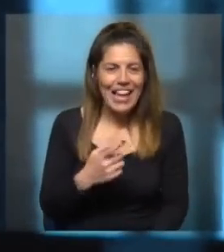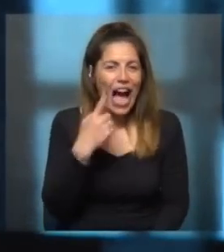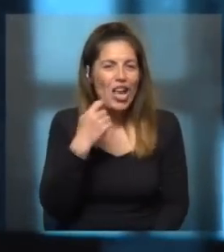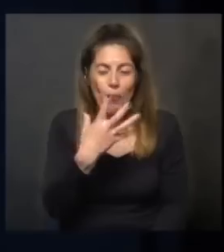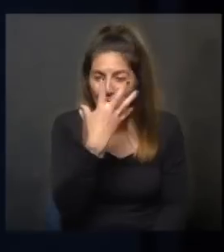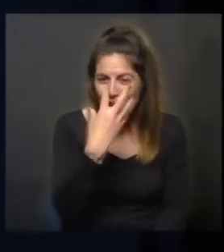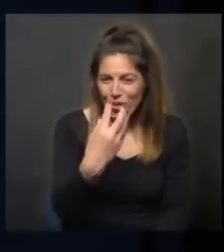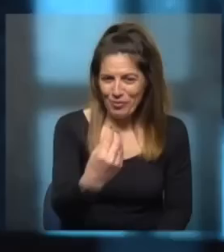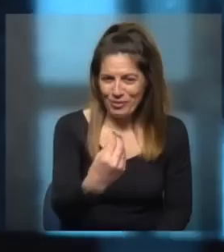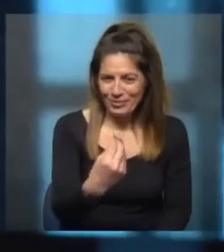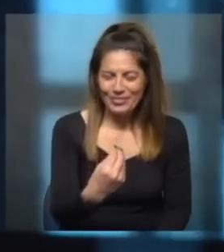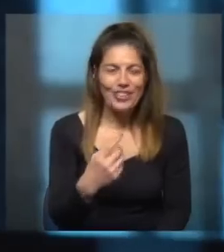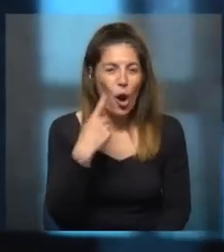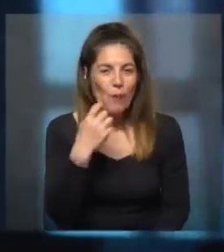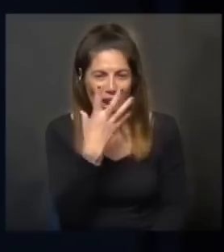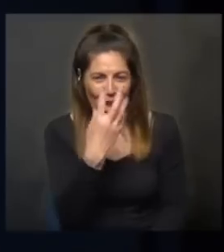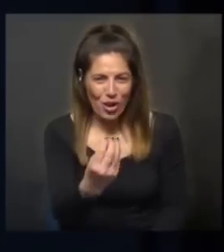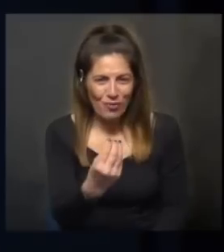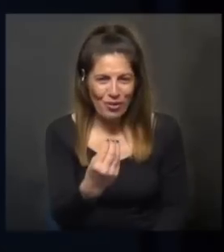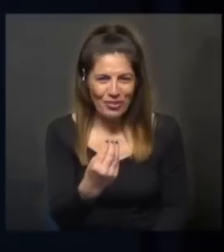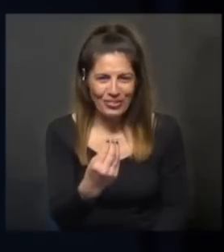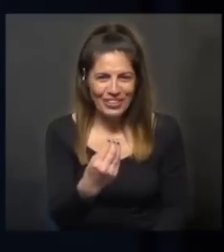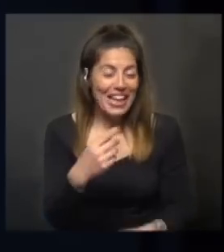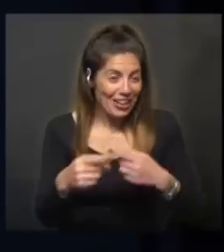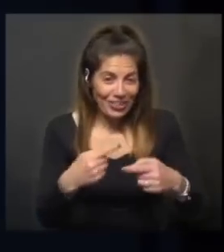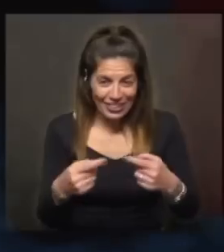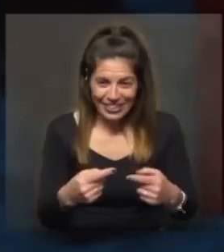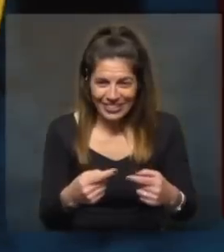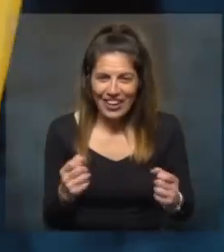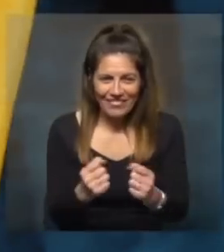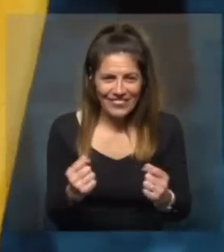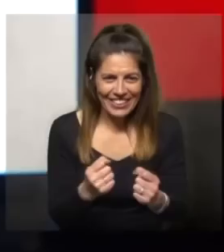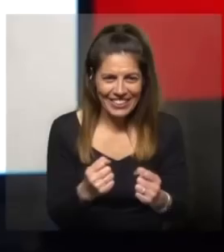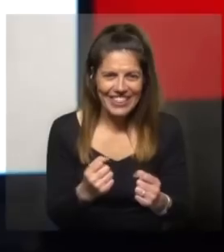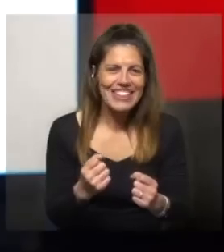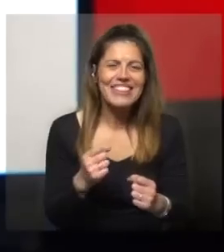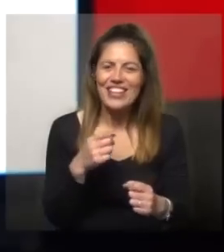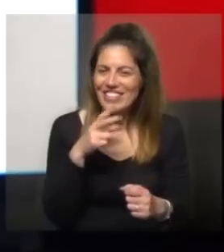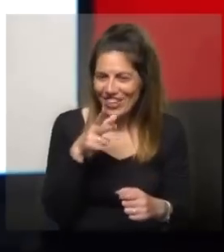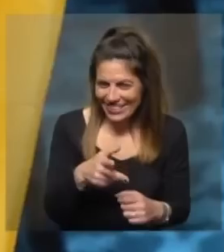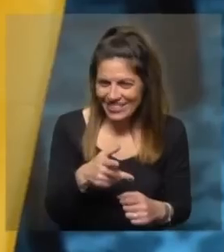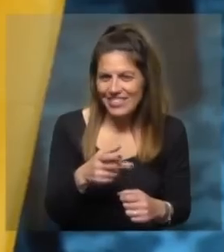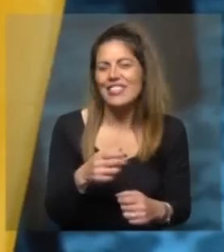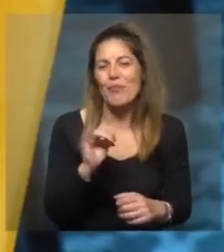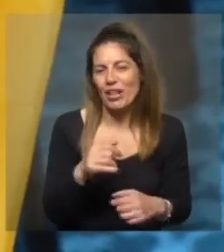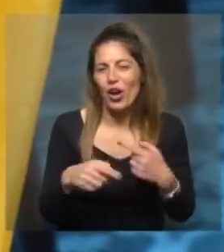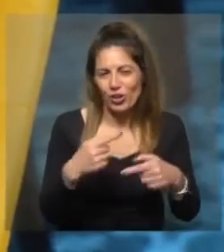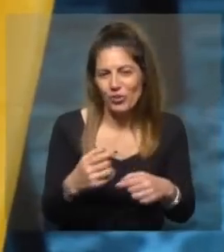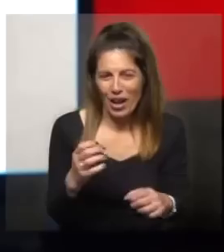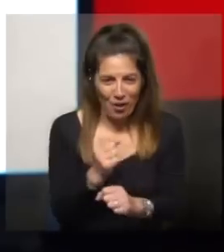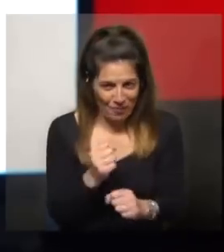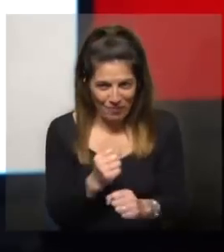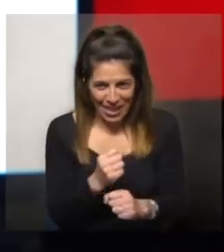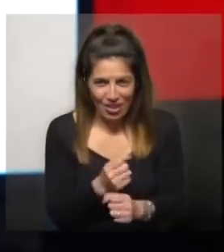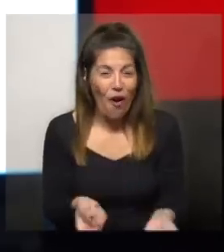al hombre lobo al hombre no no no empieces no empieces